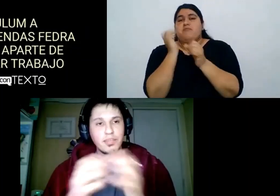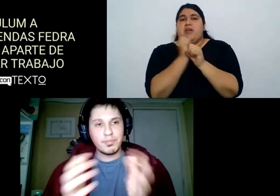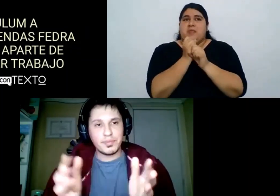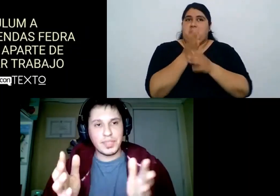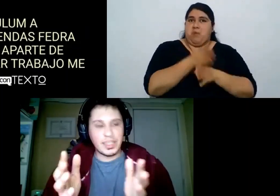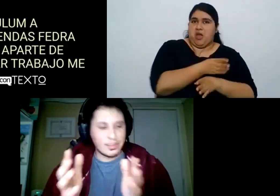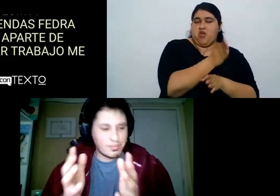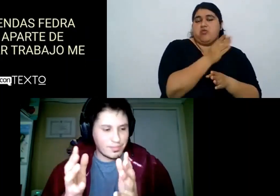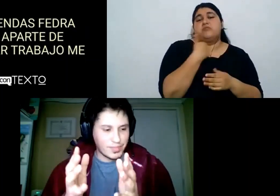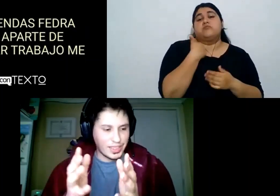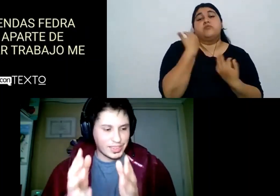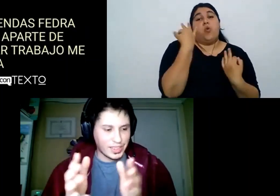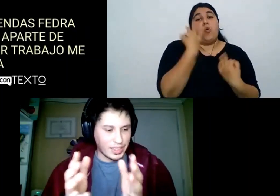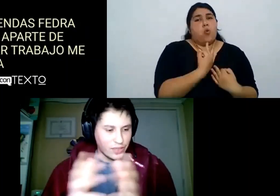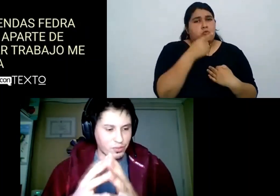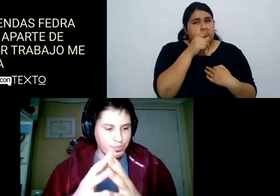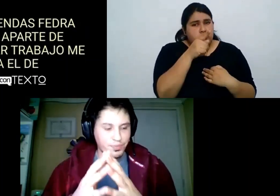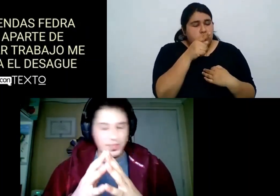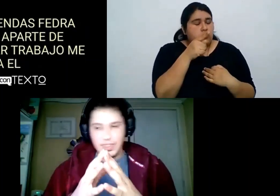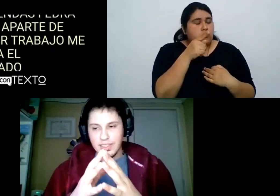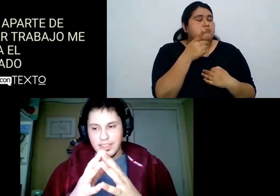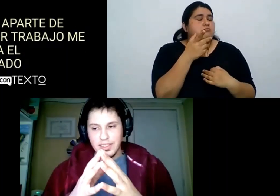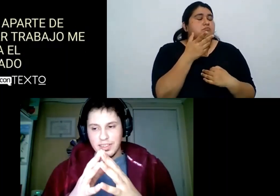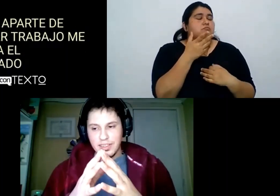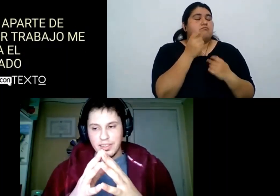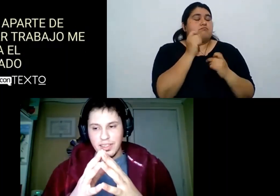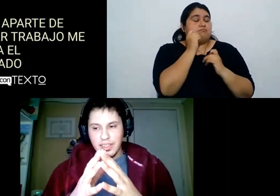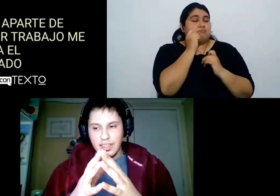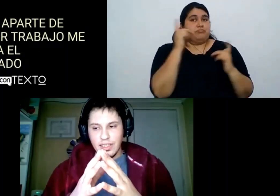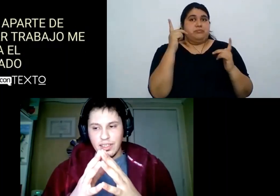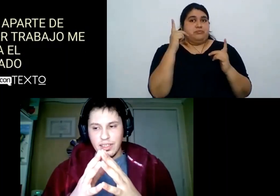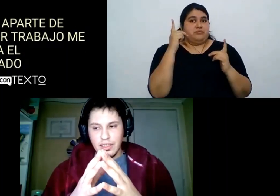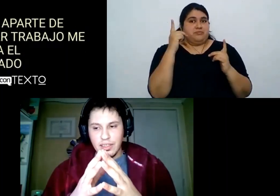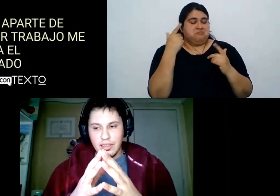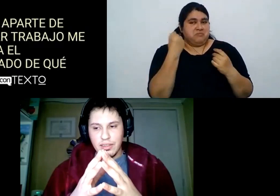llevé el desagrado de que